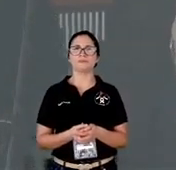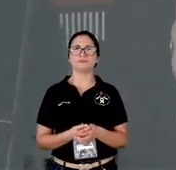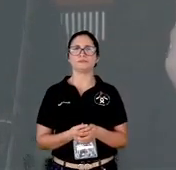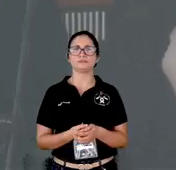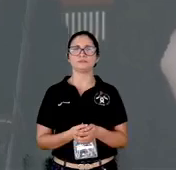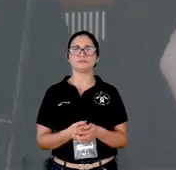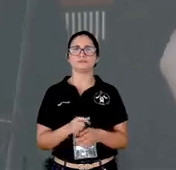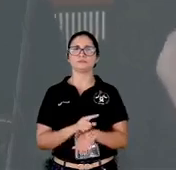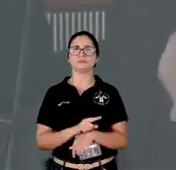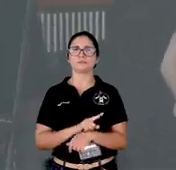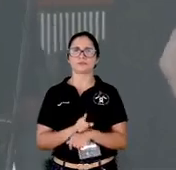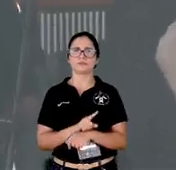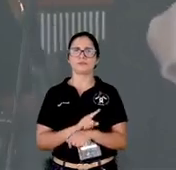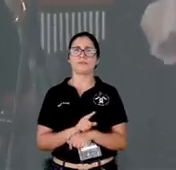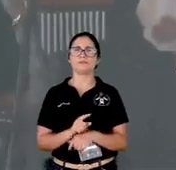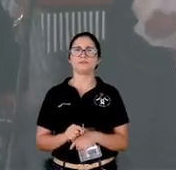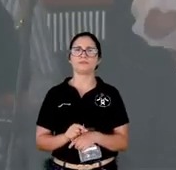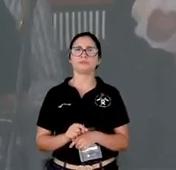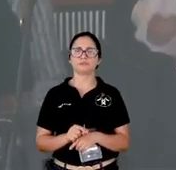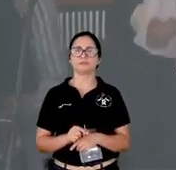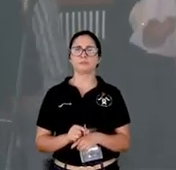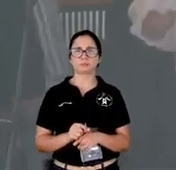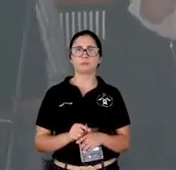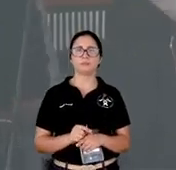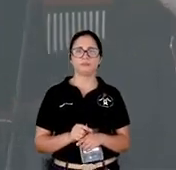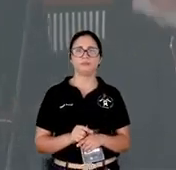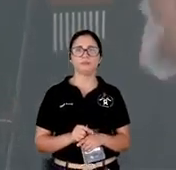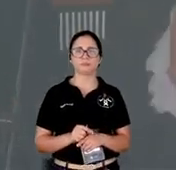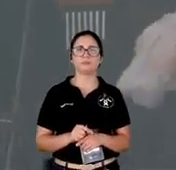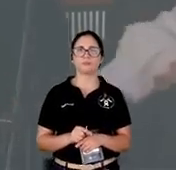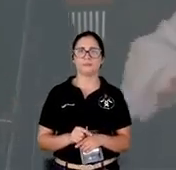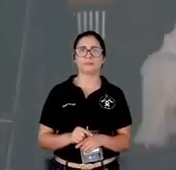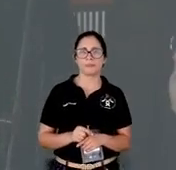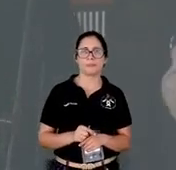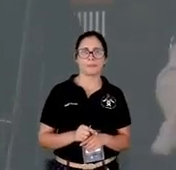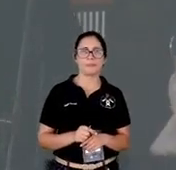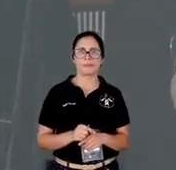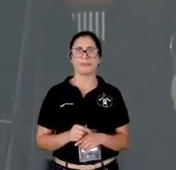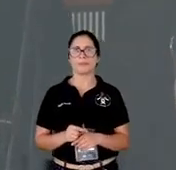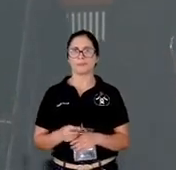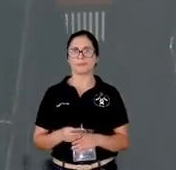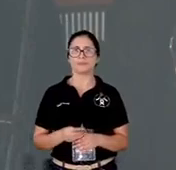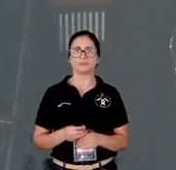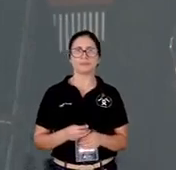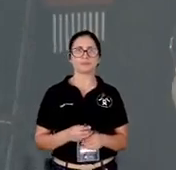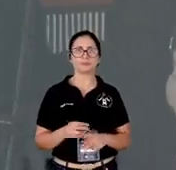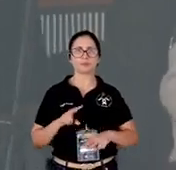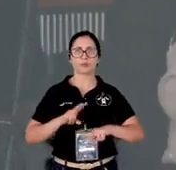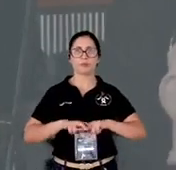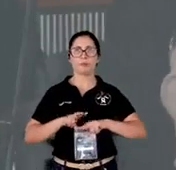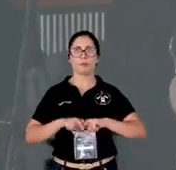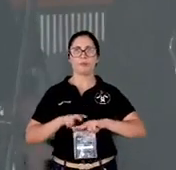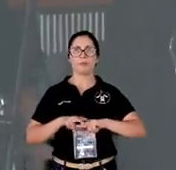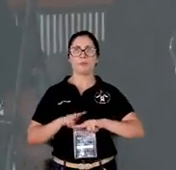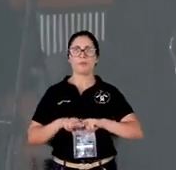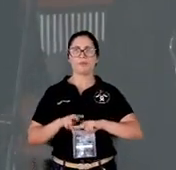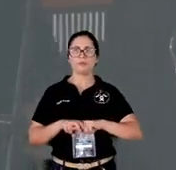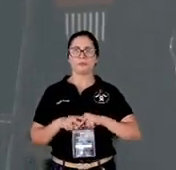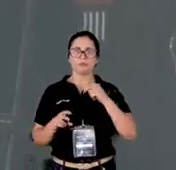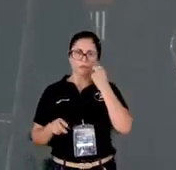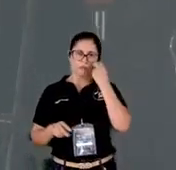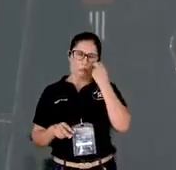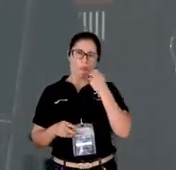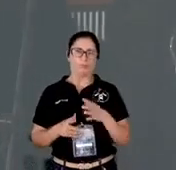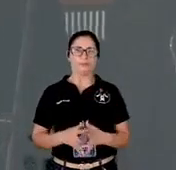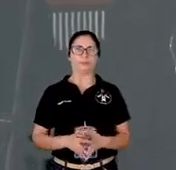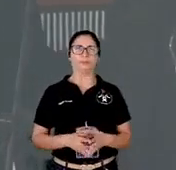Más fuerte, las damas Dorcas. Gloria al Señor Jesús. Siéntese, hermanos, tengan la bondad.